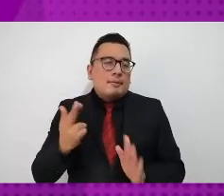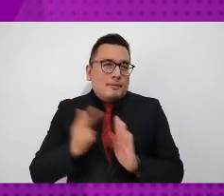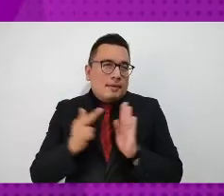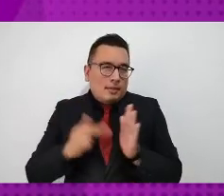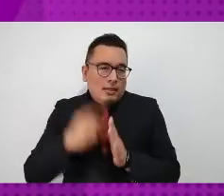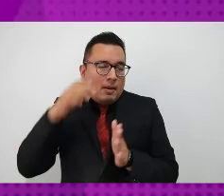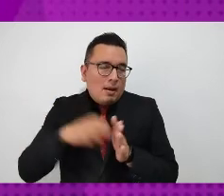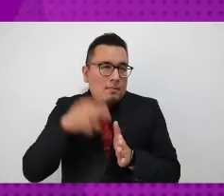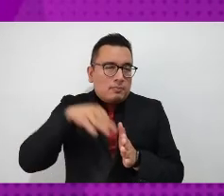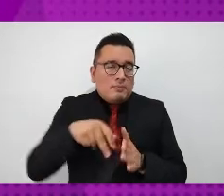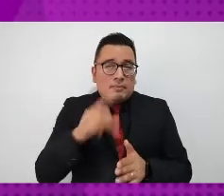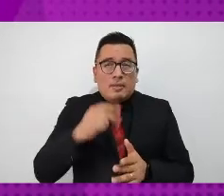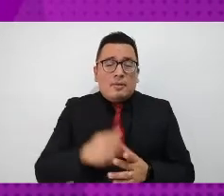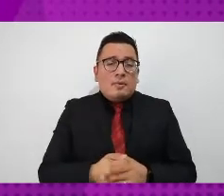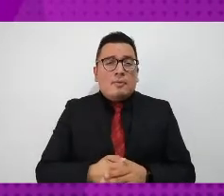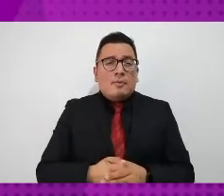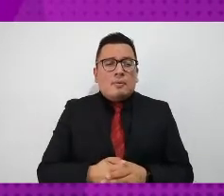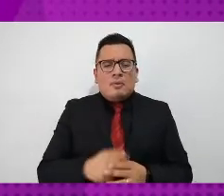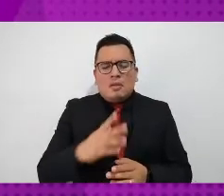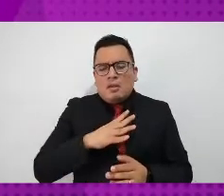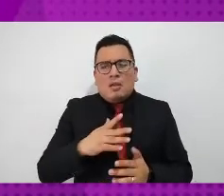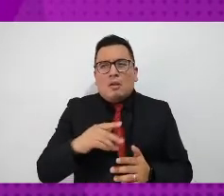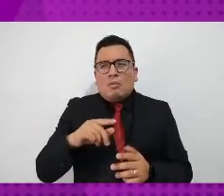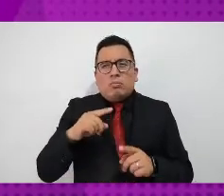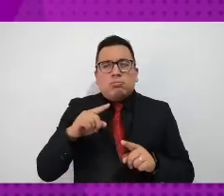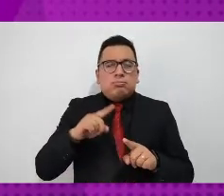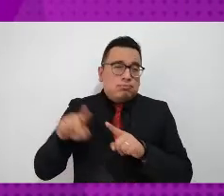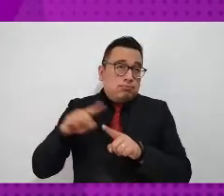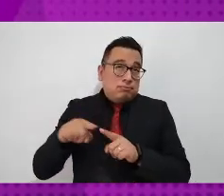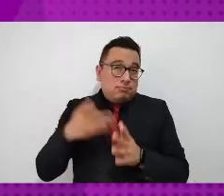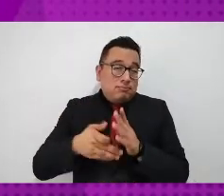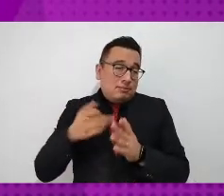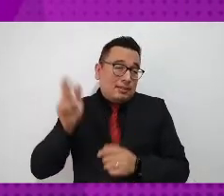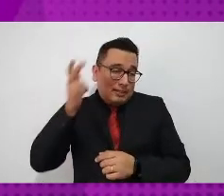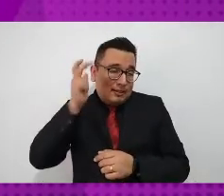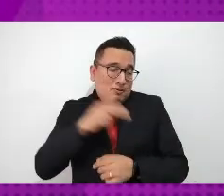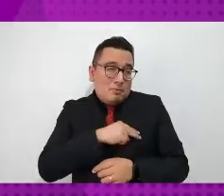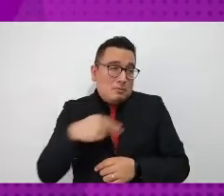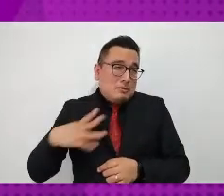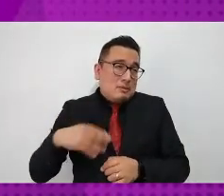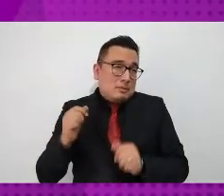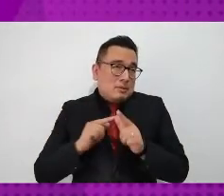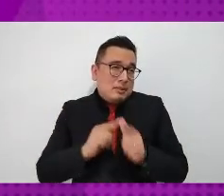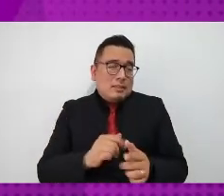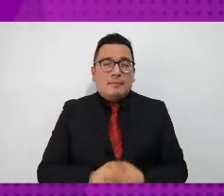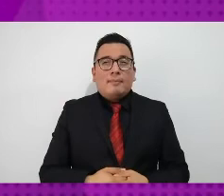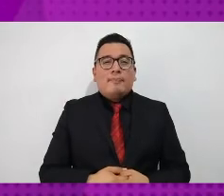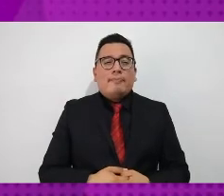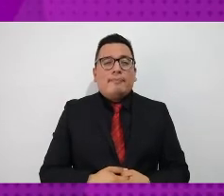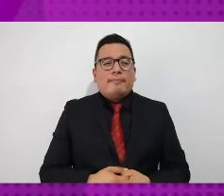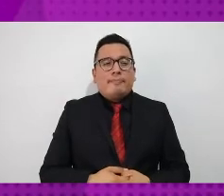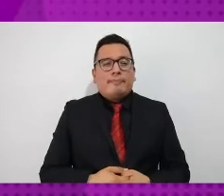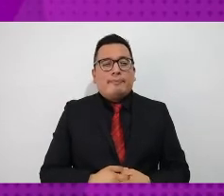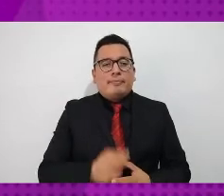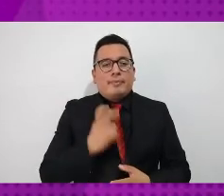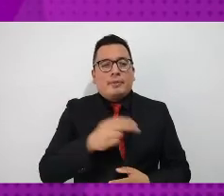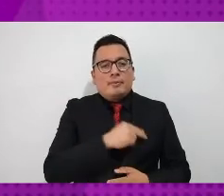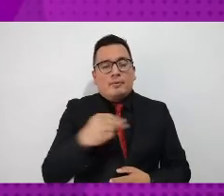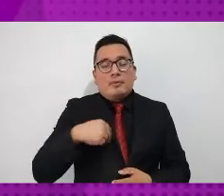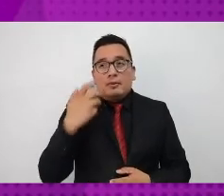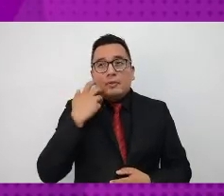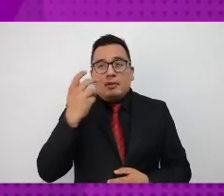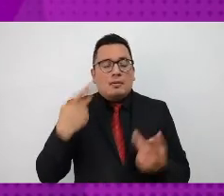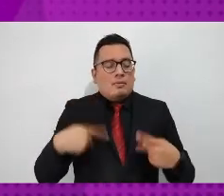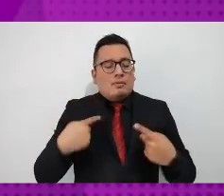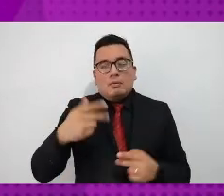pero que es importante y tenemos por ello otros pendientes en 'hidalgo' que seguiremos trabajando y es una iniciativa para favorecer el voto